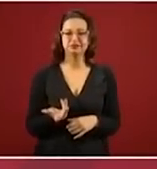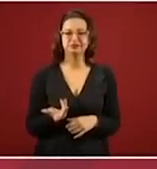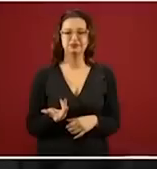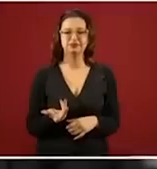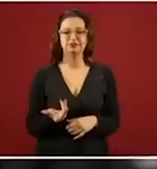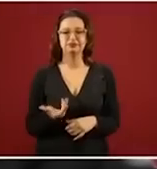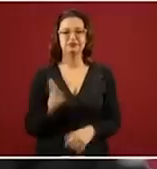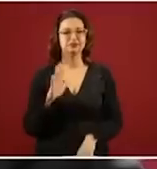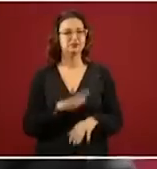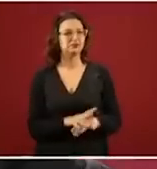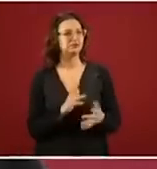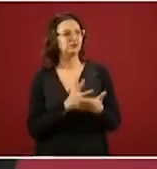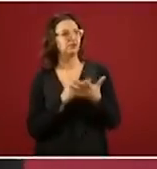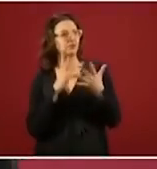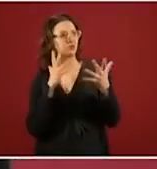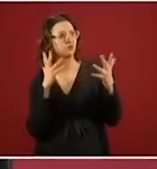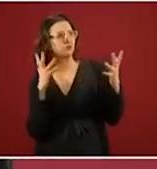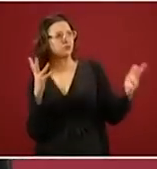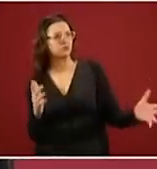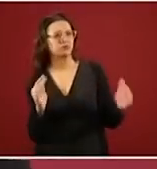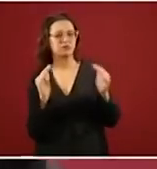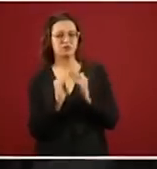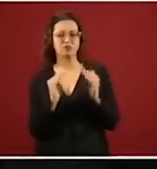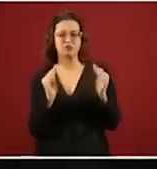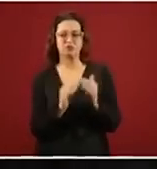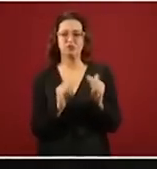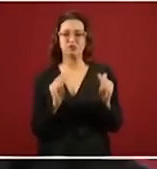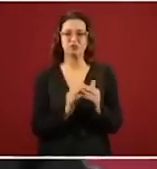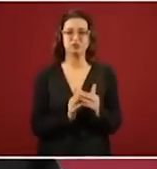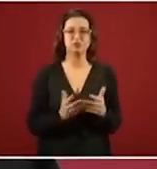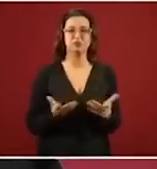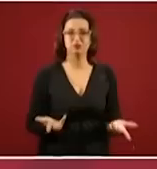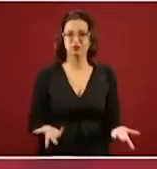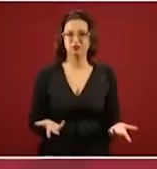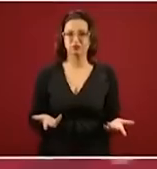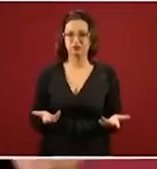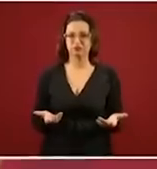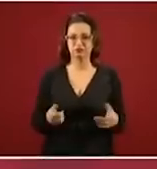de las más grandes casi una manzana